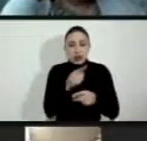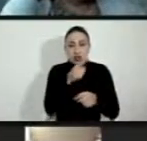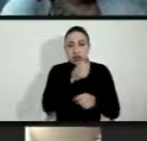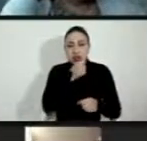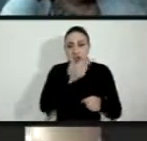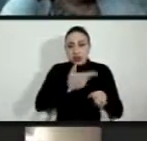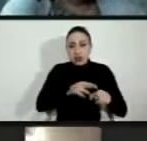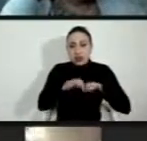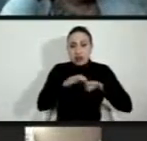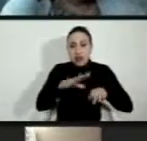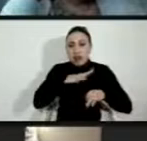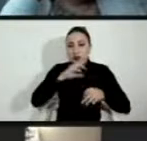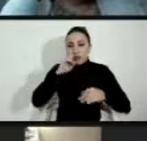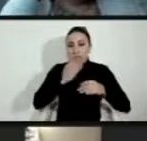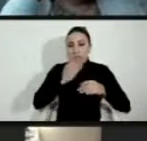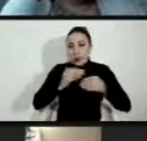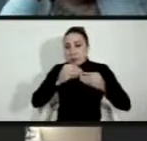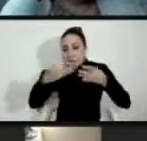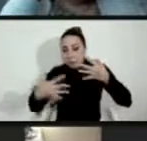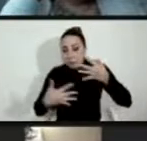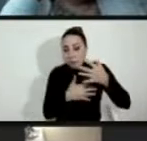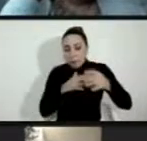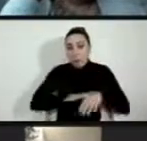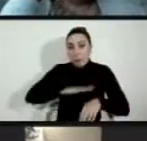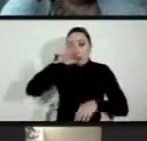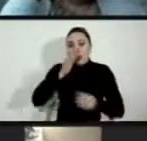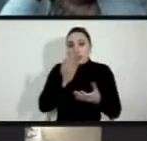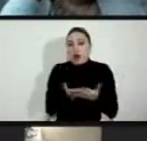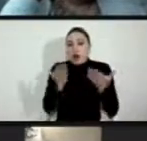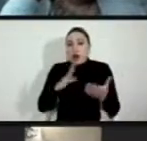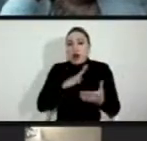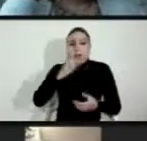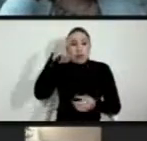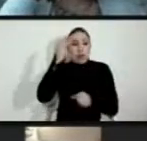Trabajo con motivo de la pandemia que enfrentamos,